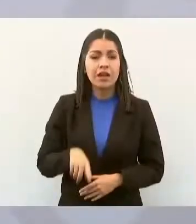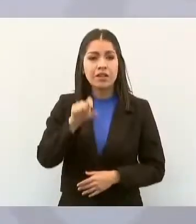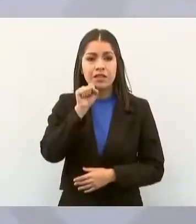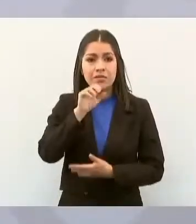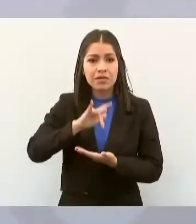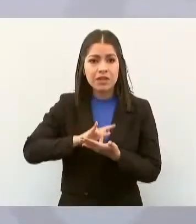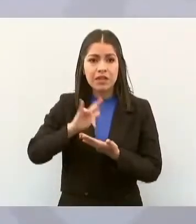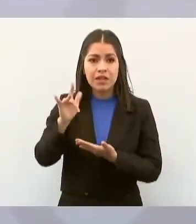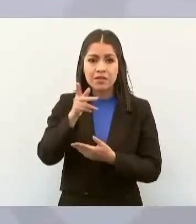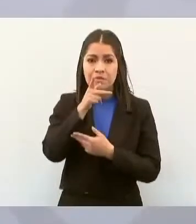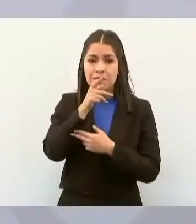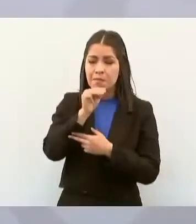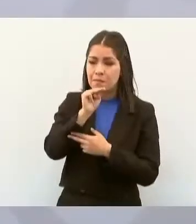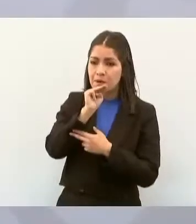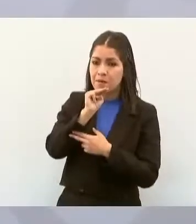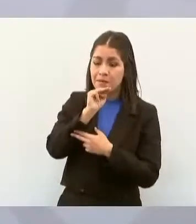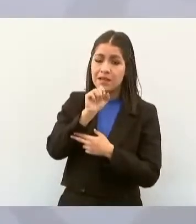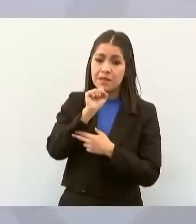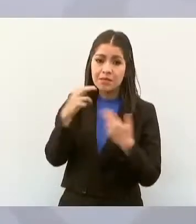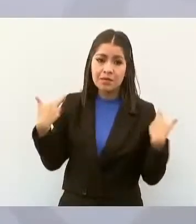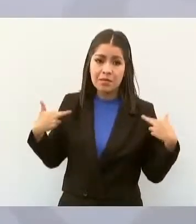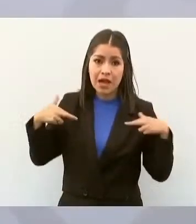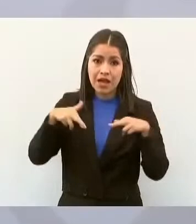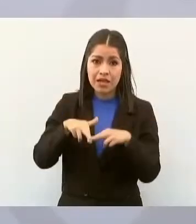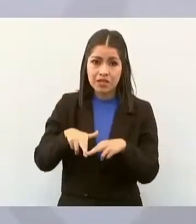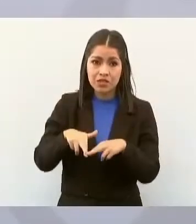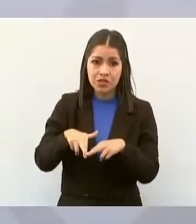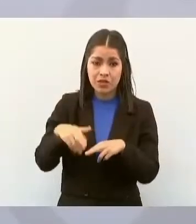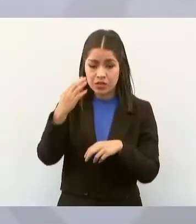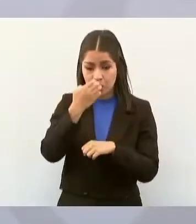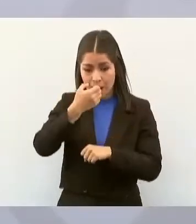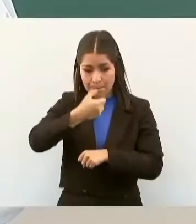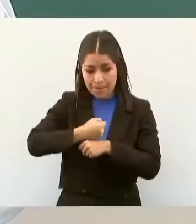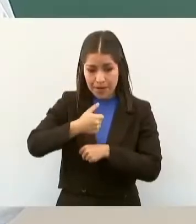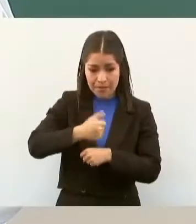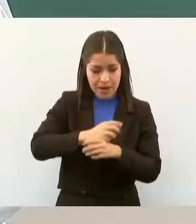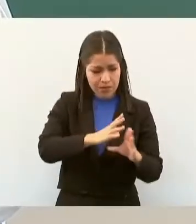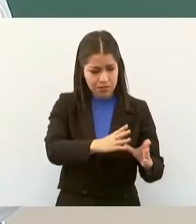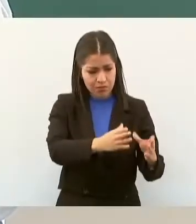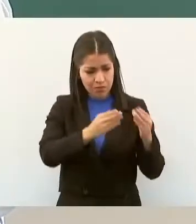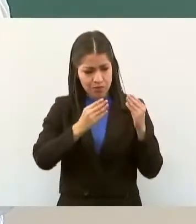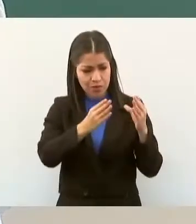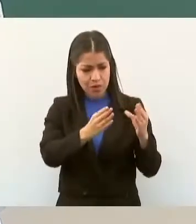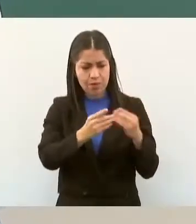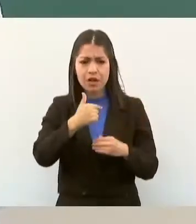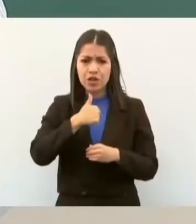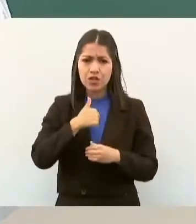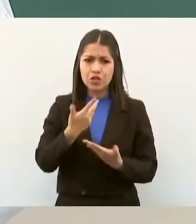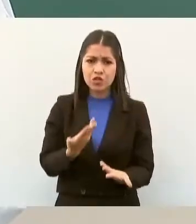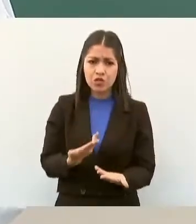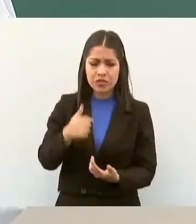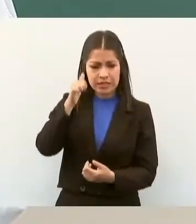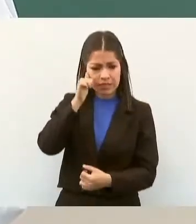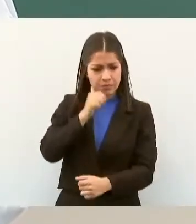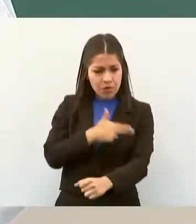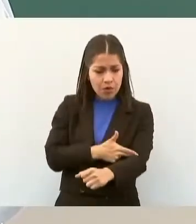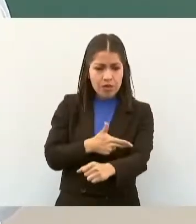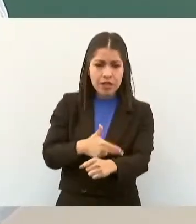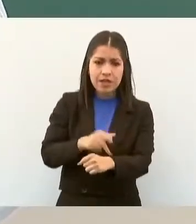Agradezco a mis padres, profesores de primaria, por inculcarme la honestidad y el